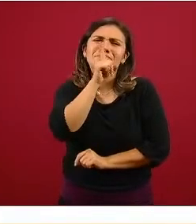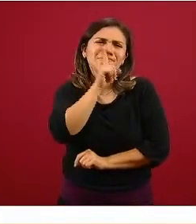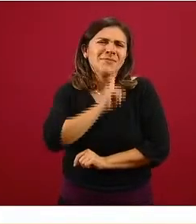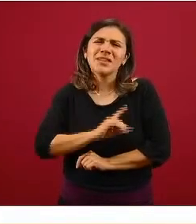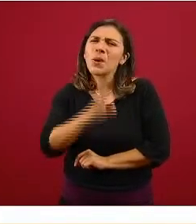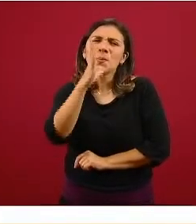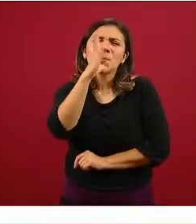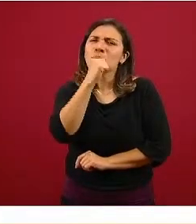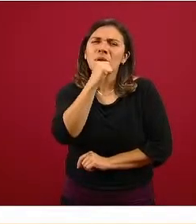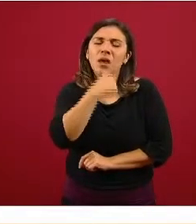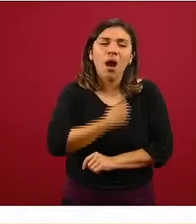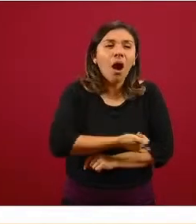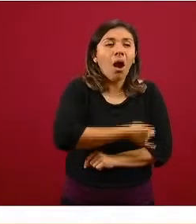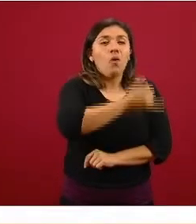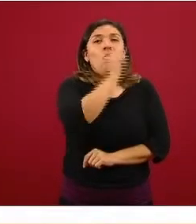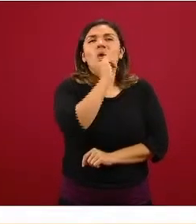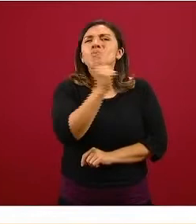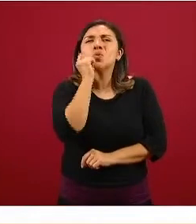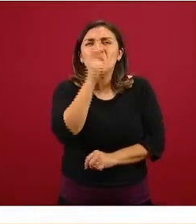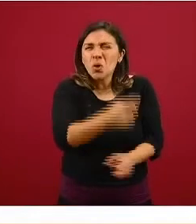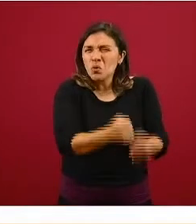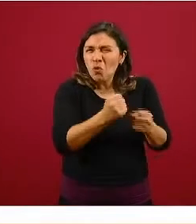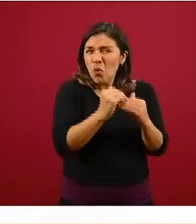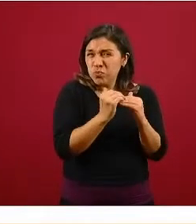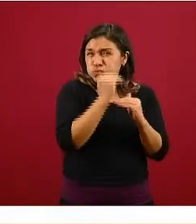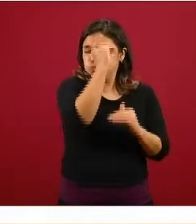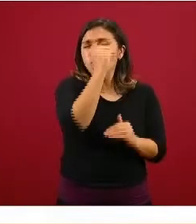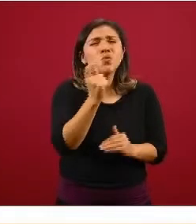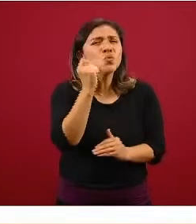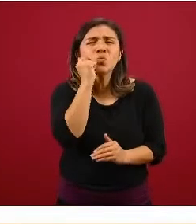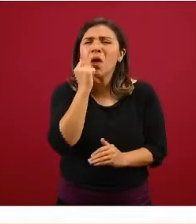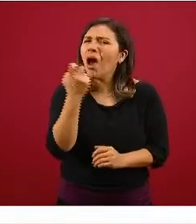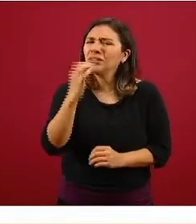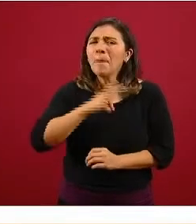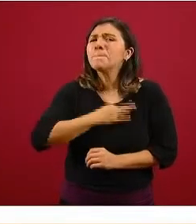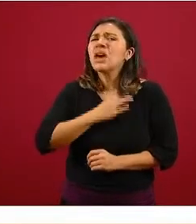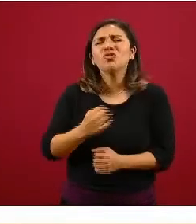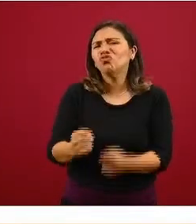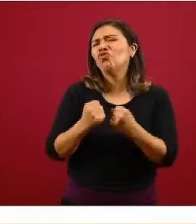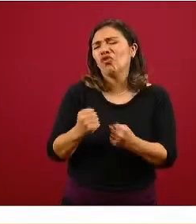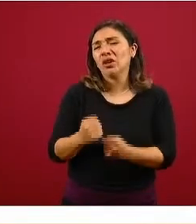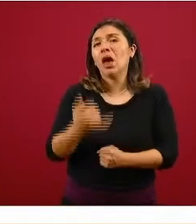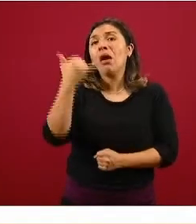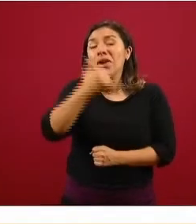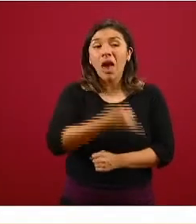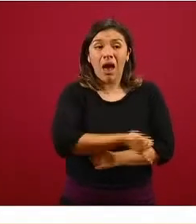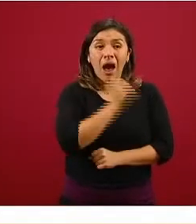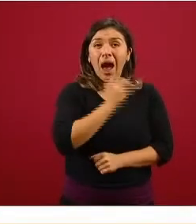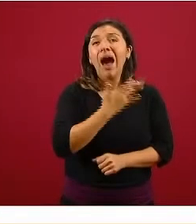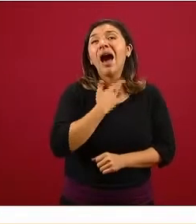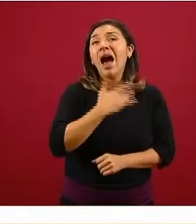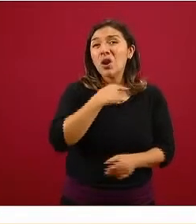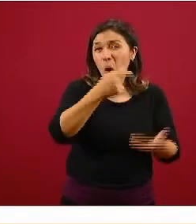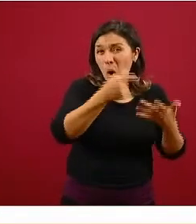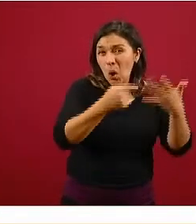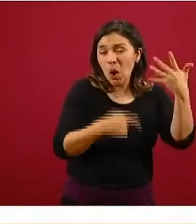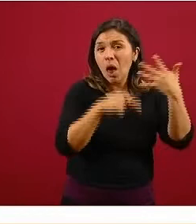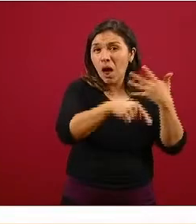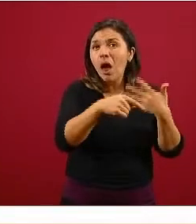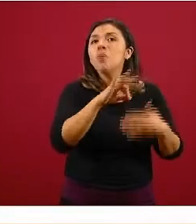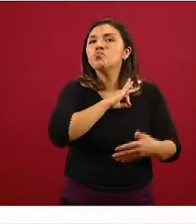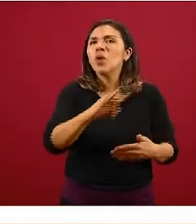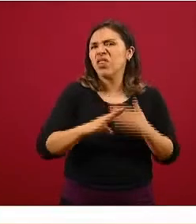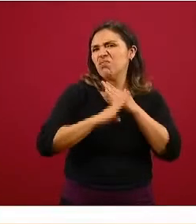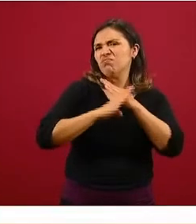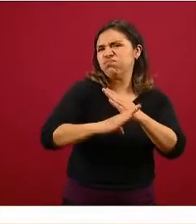del consumo de ningún destilado, no importa qué tantos grados de alcohol tenga. Y el alcohol o los licores estimula la